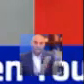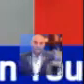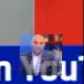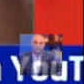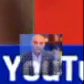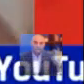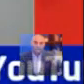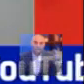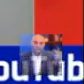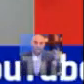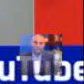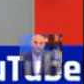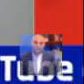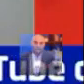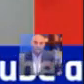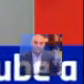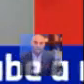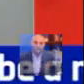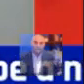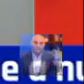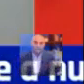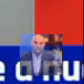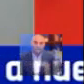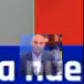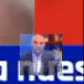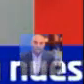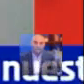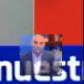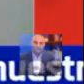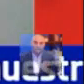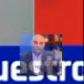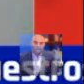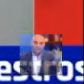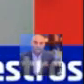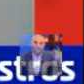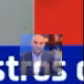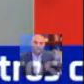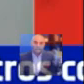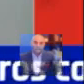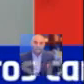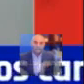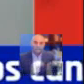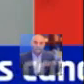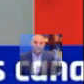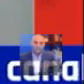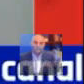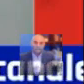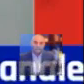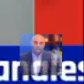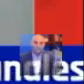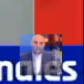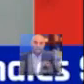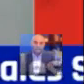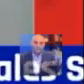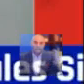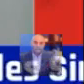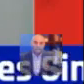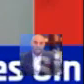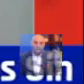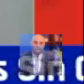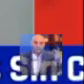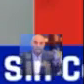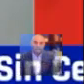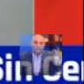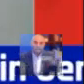del concepto de patria. Si nosotros hacemos un recorrido por los libros de texto desde